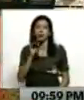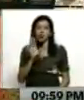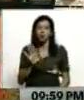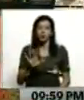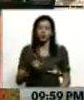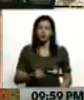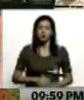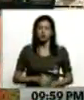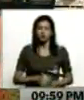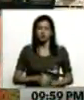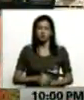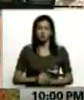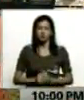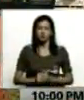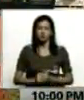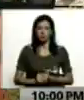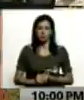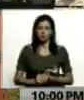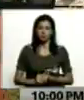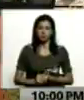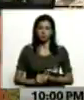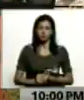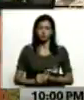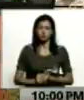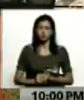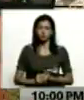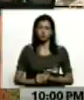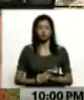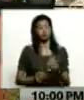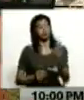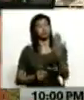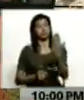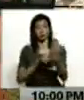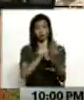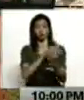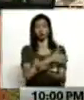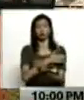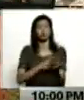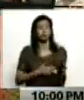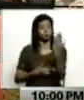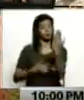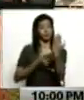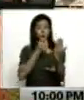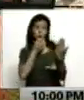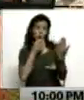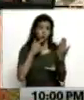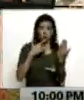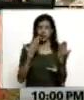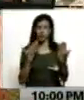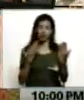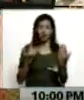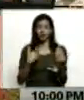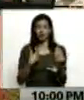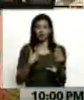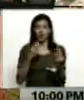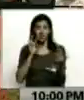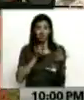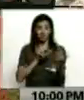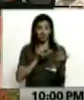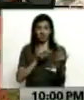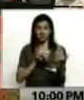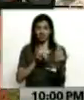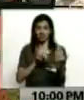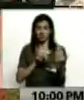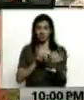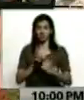eso ellos se se se ven un en unama en un espejo Qué lindo me ve Entonces se ponen a